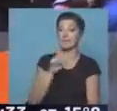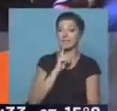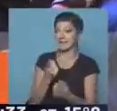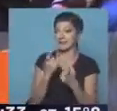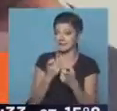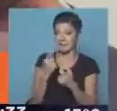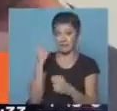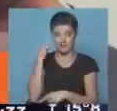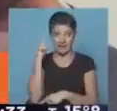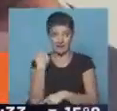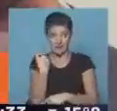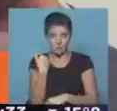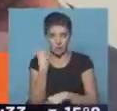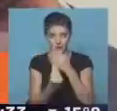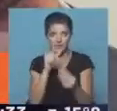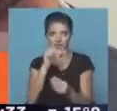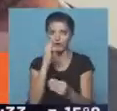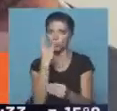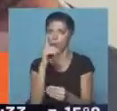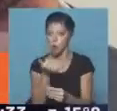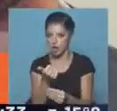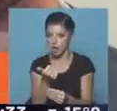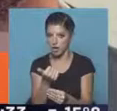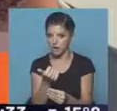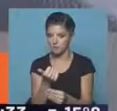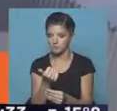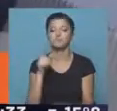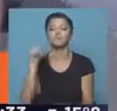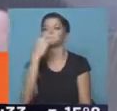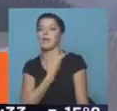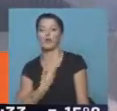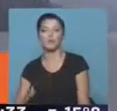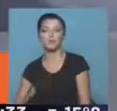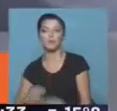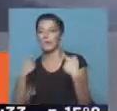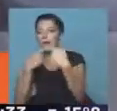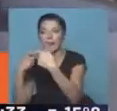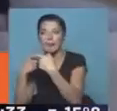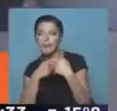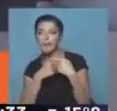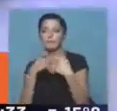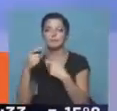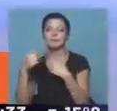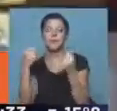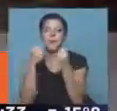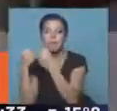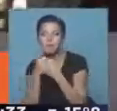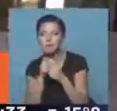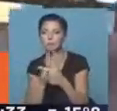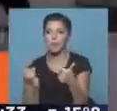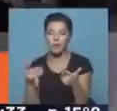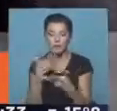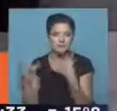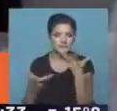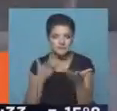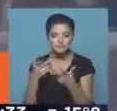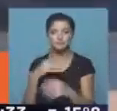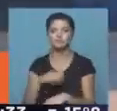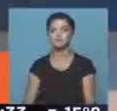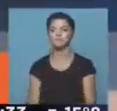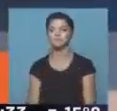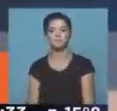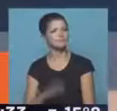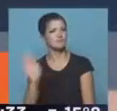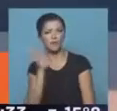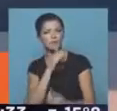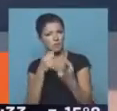Lula puede ser candidato. El gobierno no tiene las alianzas claras, la salida o el amago de salida de Cardoso. Es como si todos